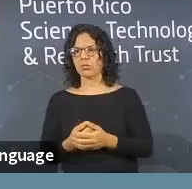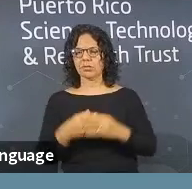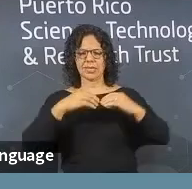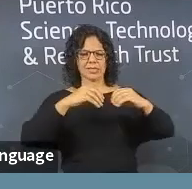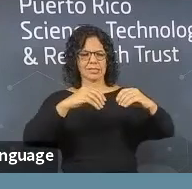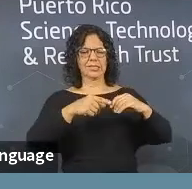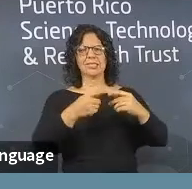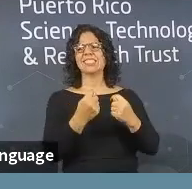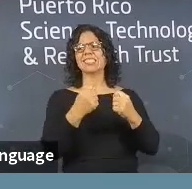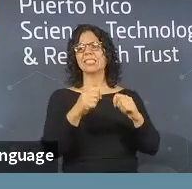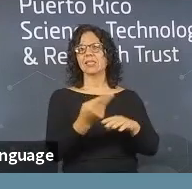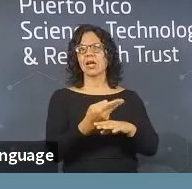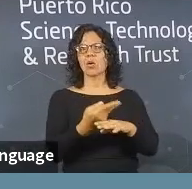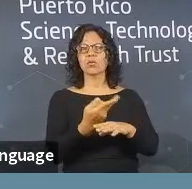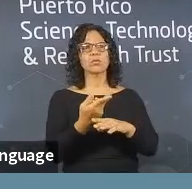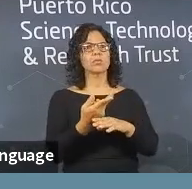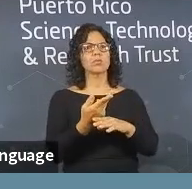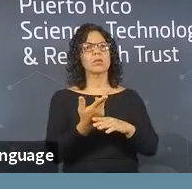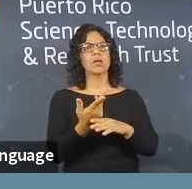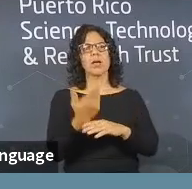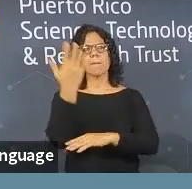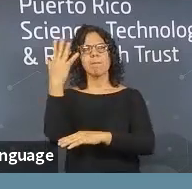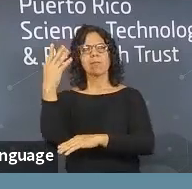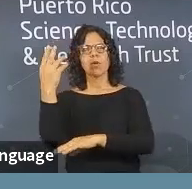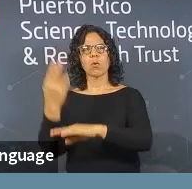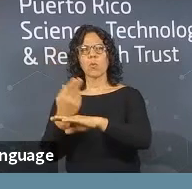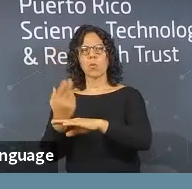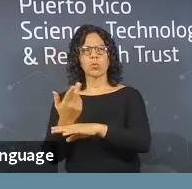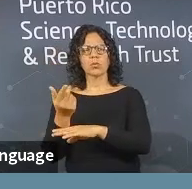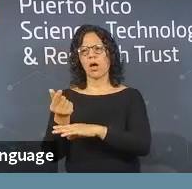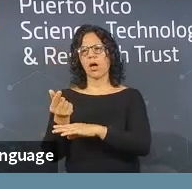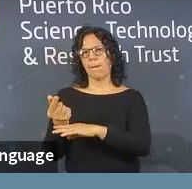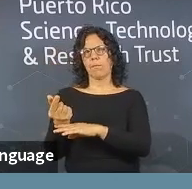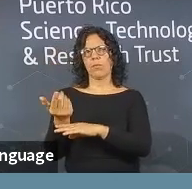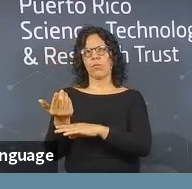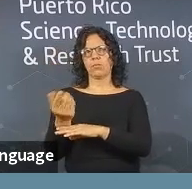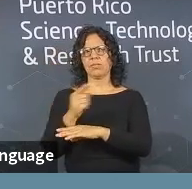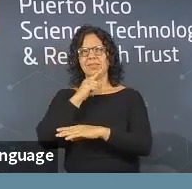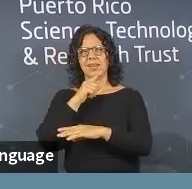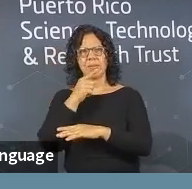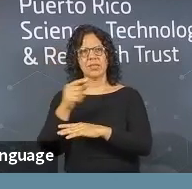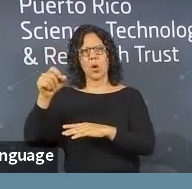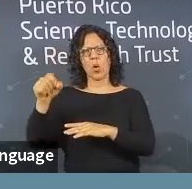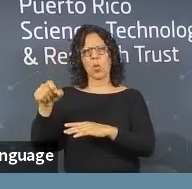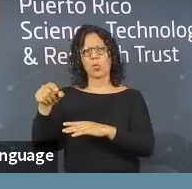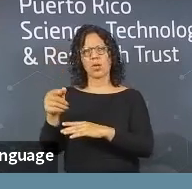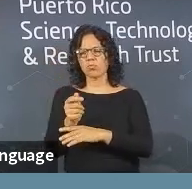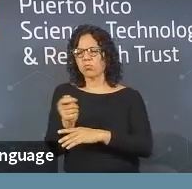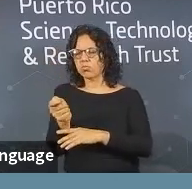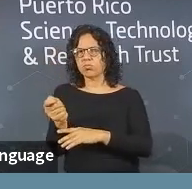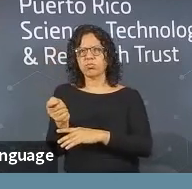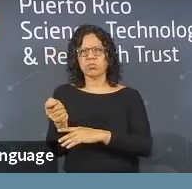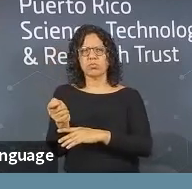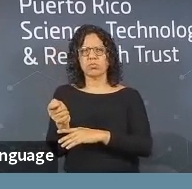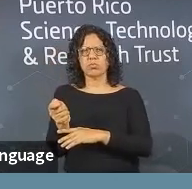la deriva. Forestales utiliza un poco de deriva, pero no tanto. Realmente quieren que las gotas no se lleguen a contaminar